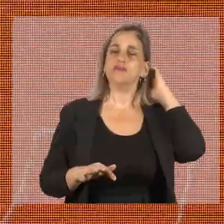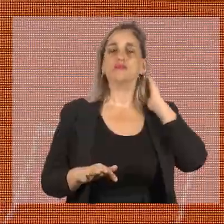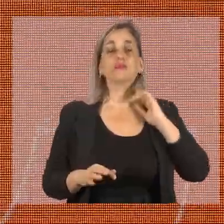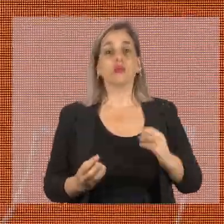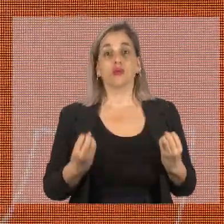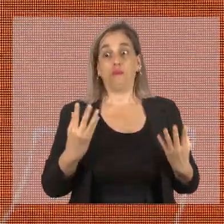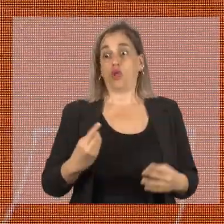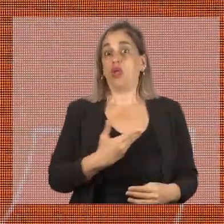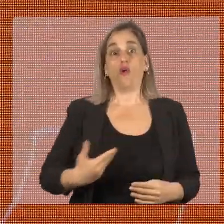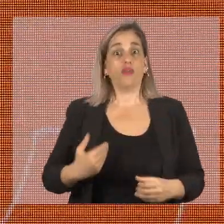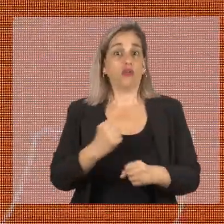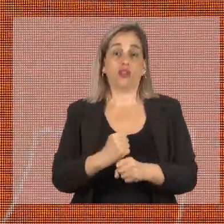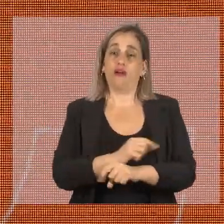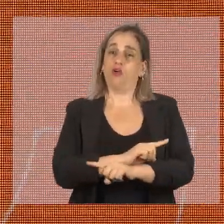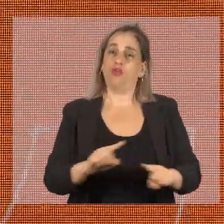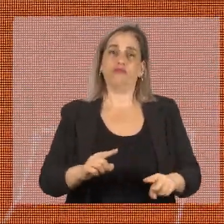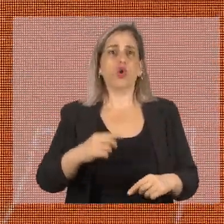Y no lo hicimos en la gestión de gobierno.